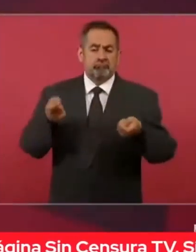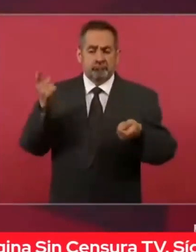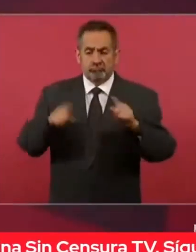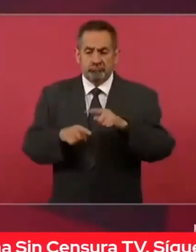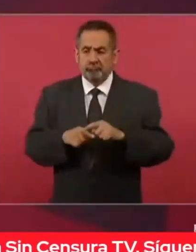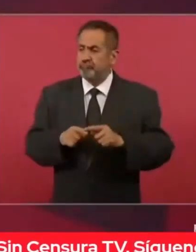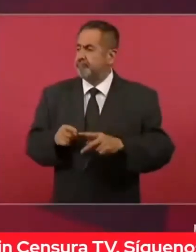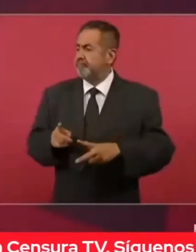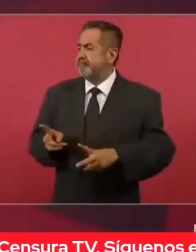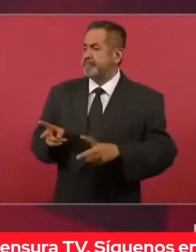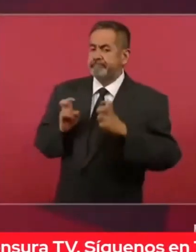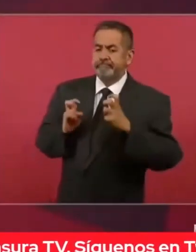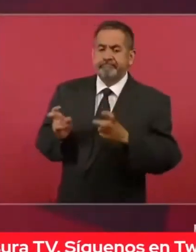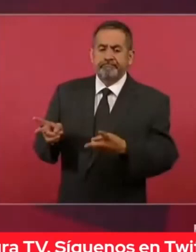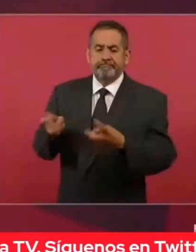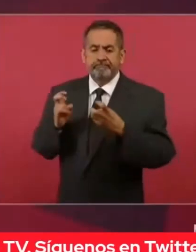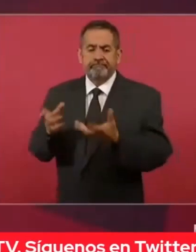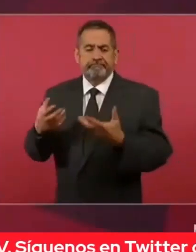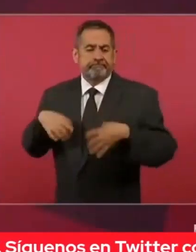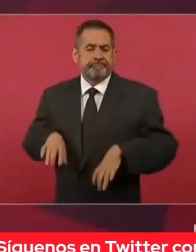y de robar